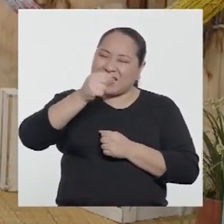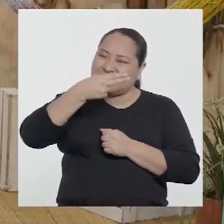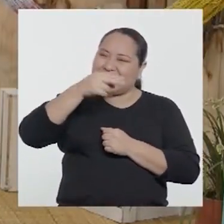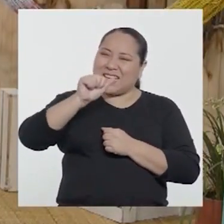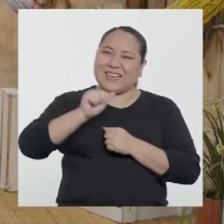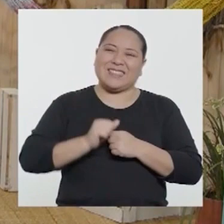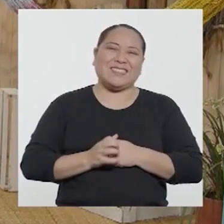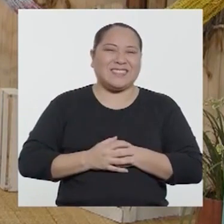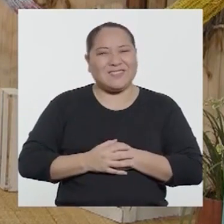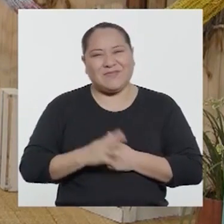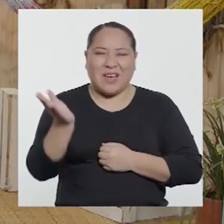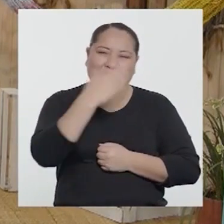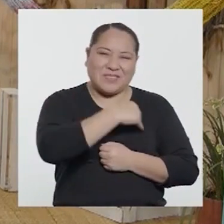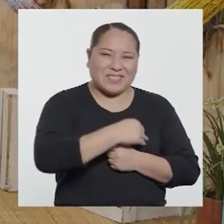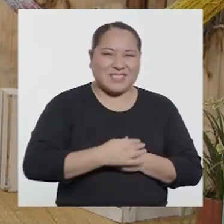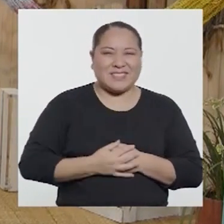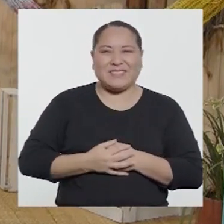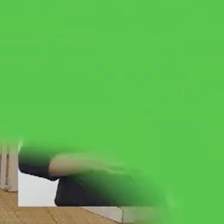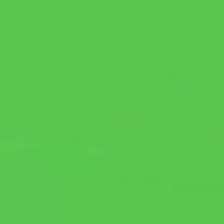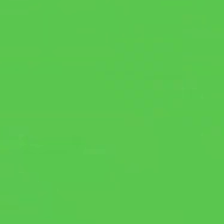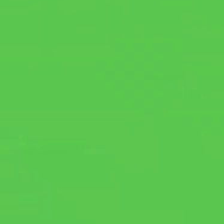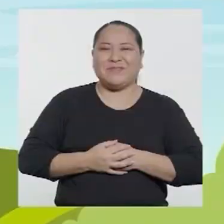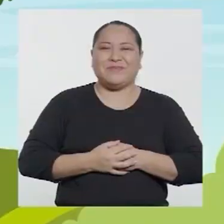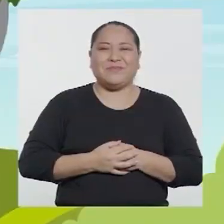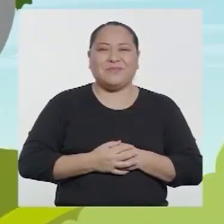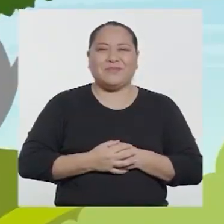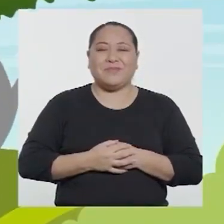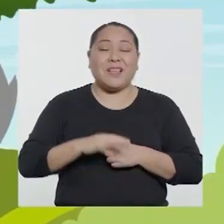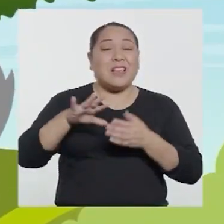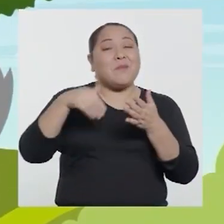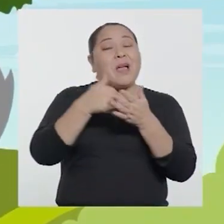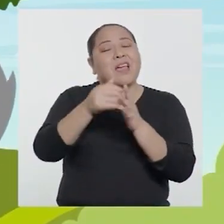señora Vizcacha! ¡Vamos!